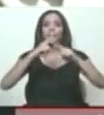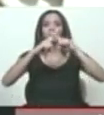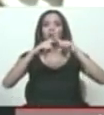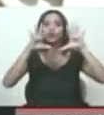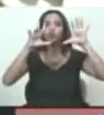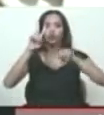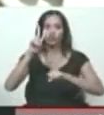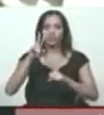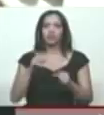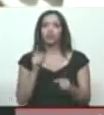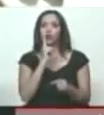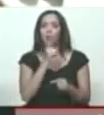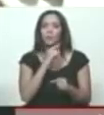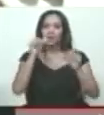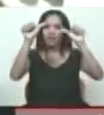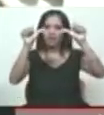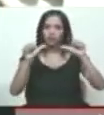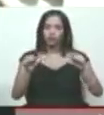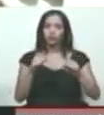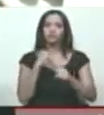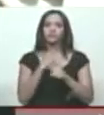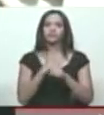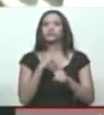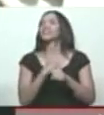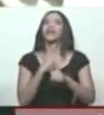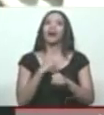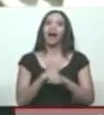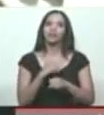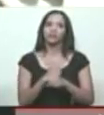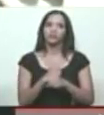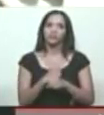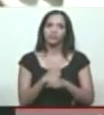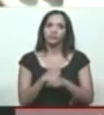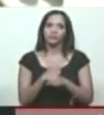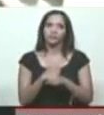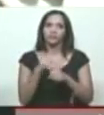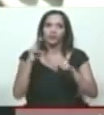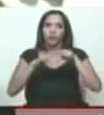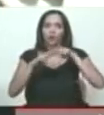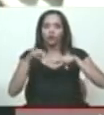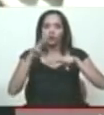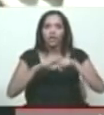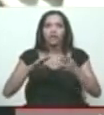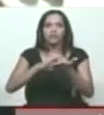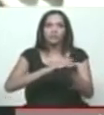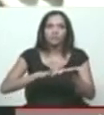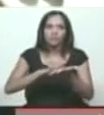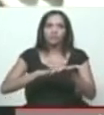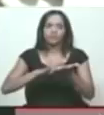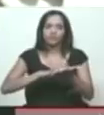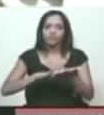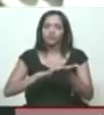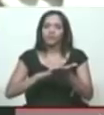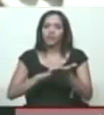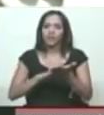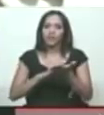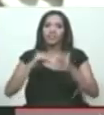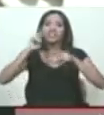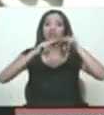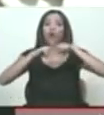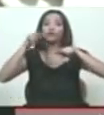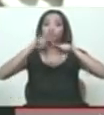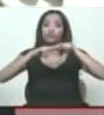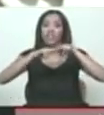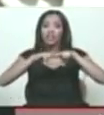llama, turnos de 12 horas, trabajando, reconstruyendo y reconstruyendo, reconstruyendo. Estamos